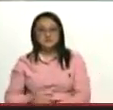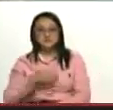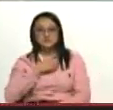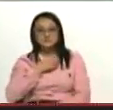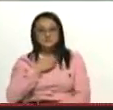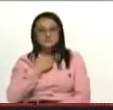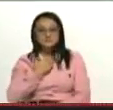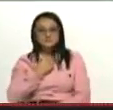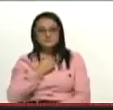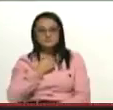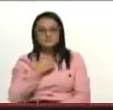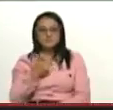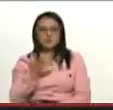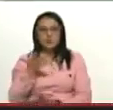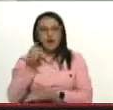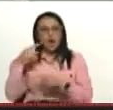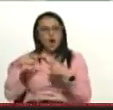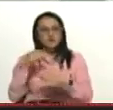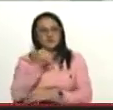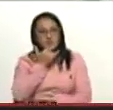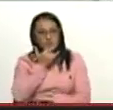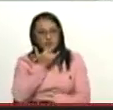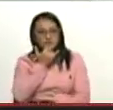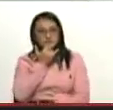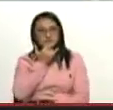como una consecuencia